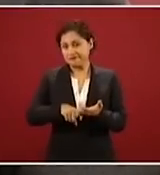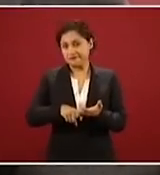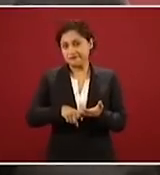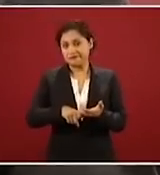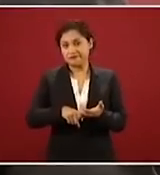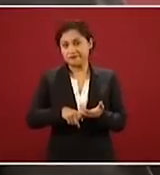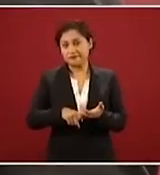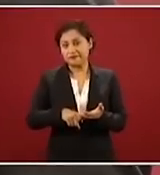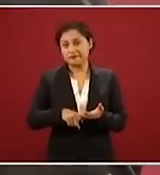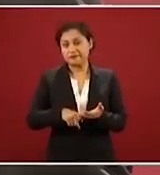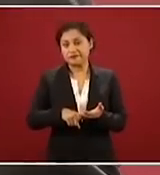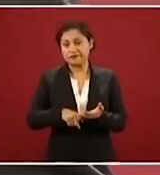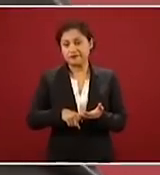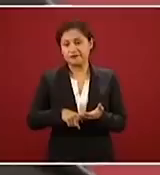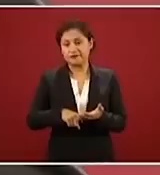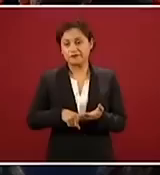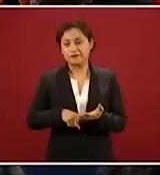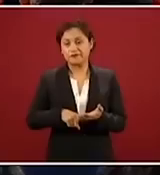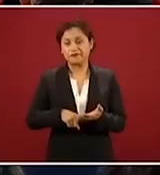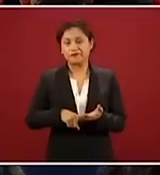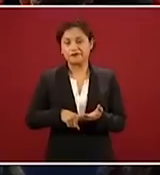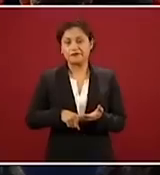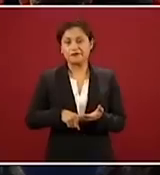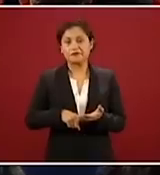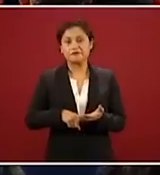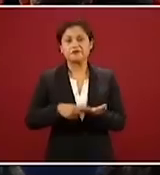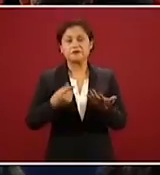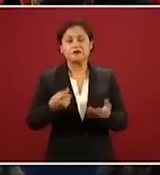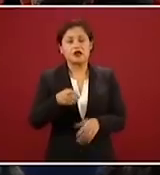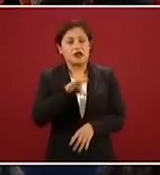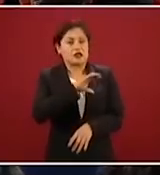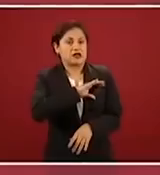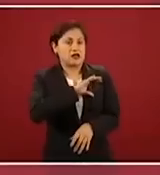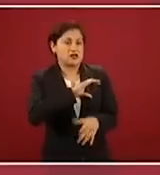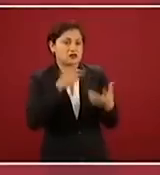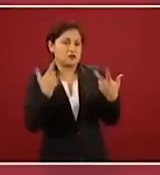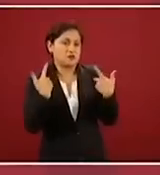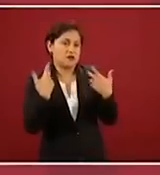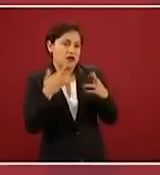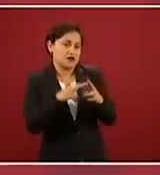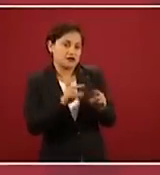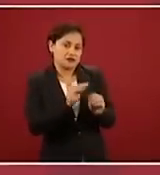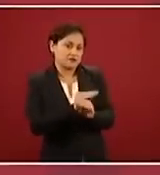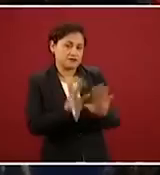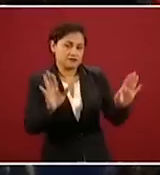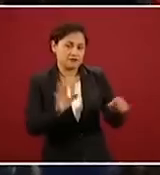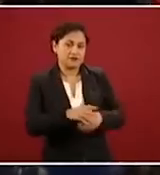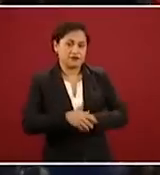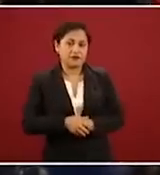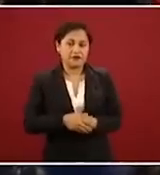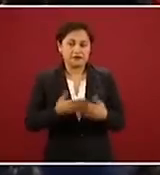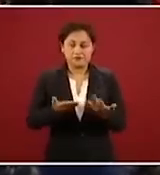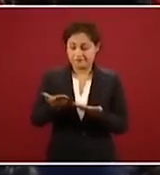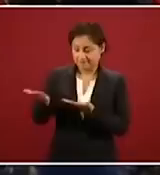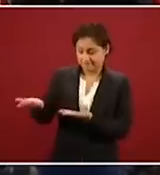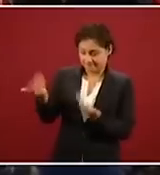le tienen más respeto y mucho cariño al maestro, ¿no? Aquí, como nuestra maestra,